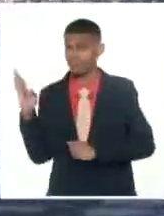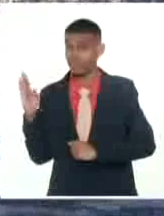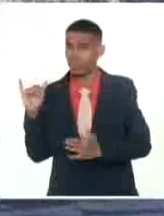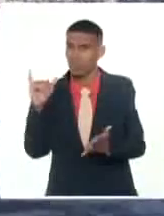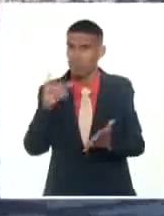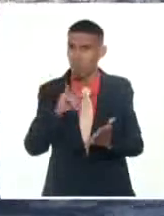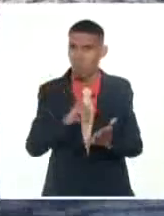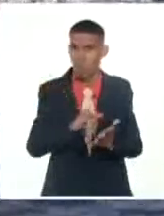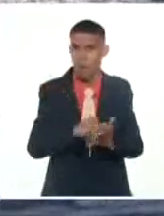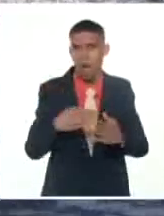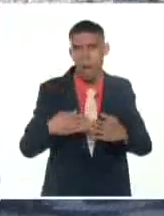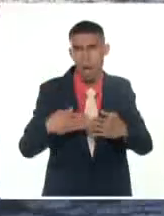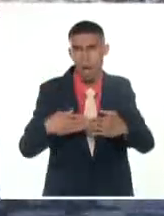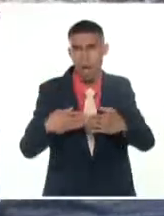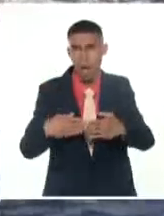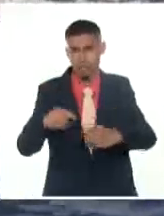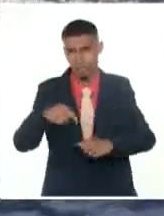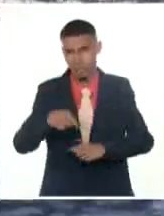manera regular.